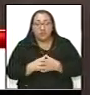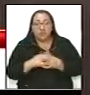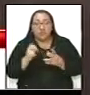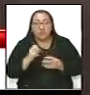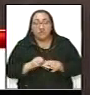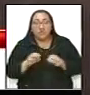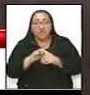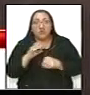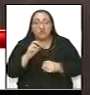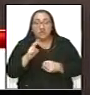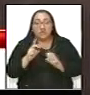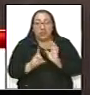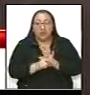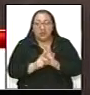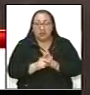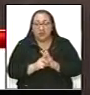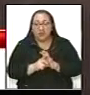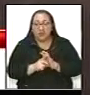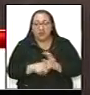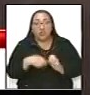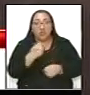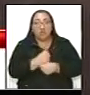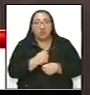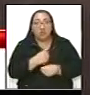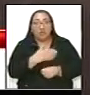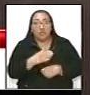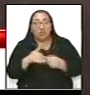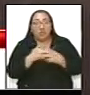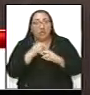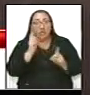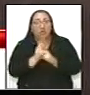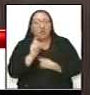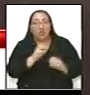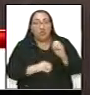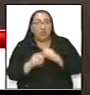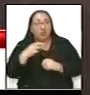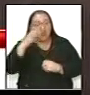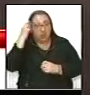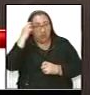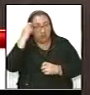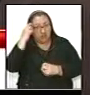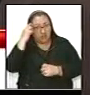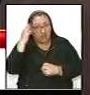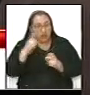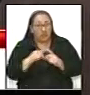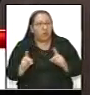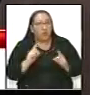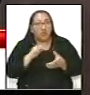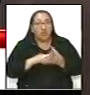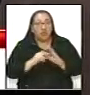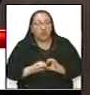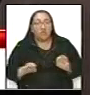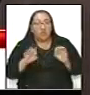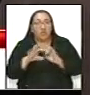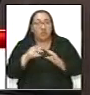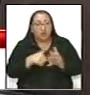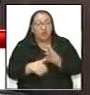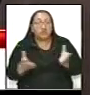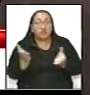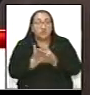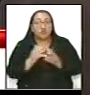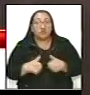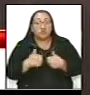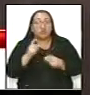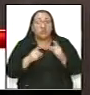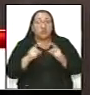contenidas en la presente ley las obras destinadas o en beneficio directo a una organización política. Entonces, ¿no sería factible hacer un documental de la vida de